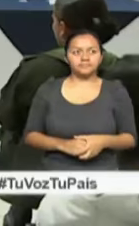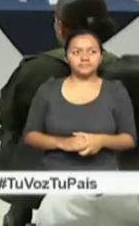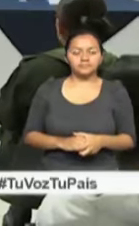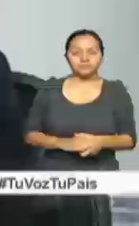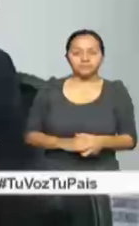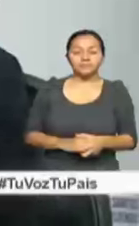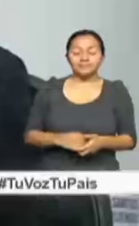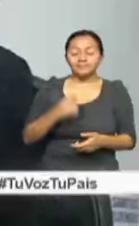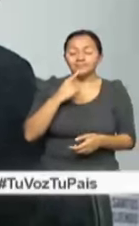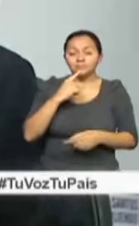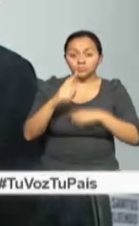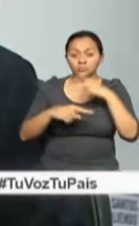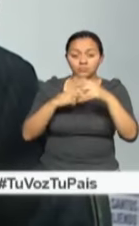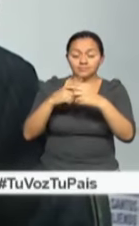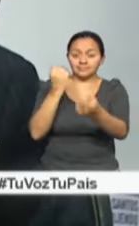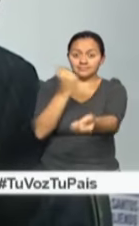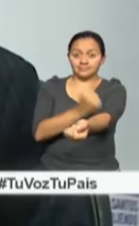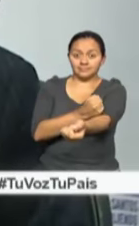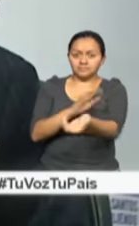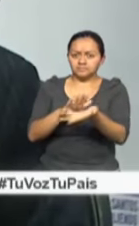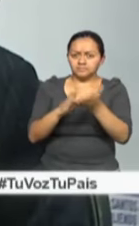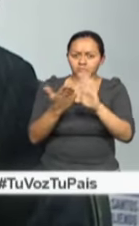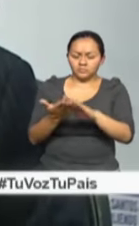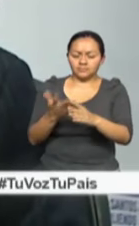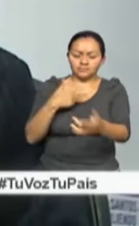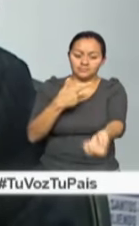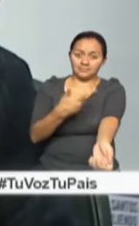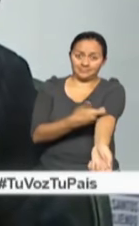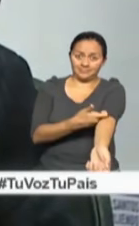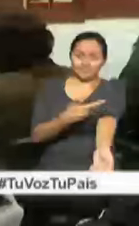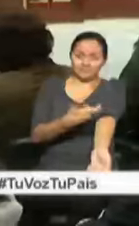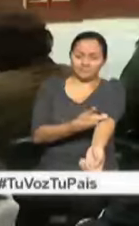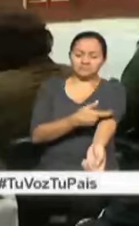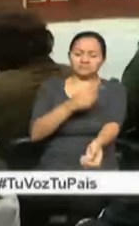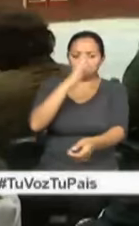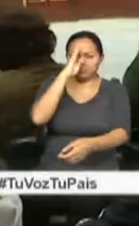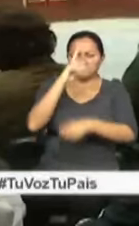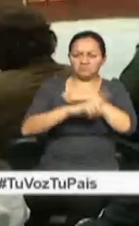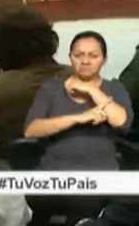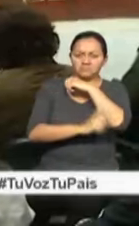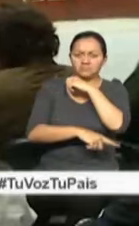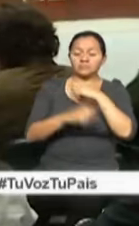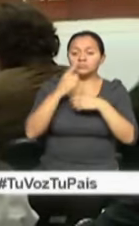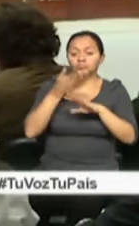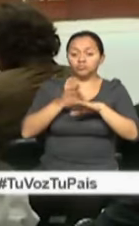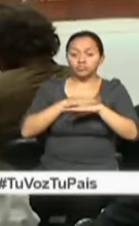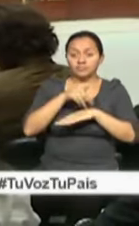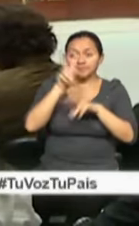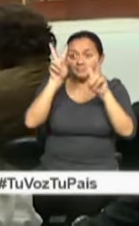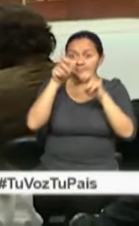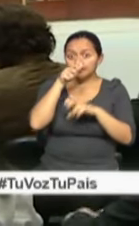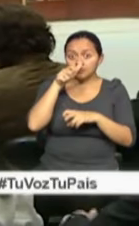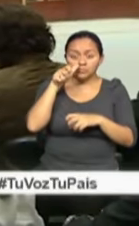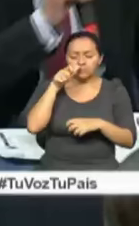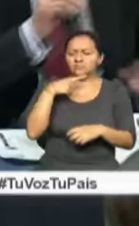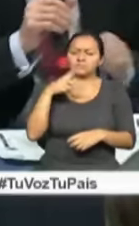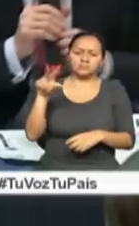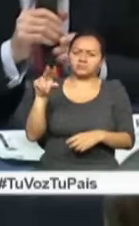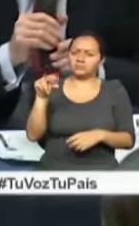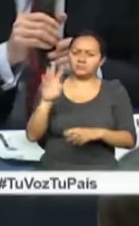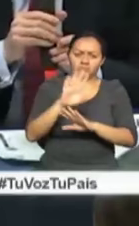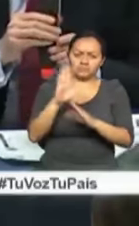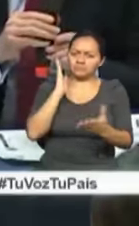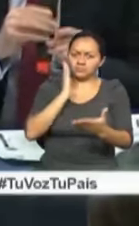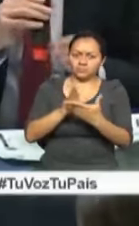La pena de muerte no debe aplicarse a delitos relacionados con drogas. Así lo estableció el jueves en Colombia la Junta Internacional de Fiscalización